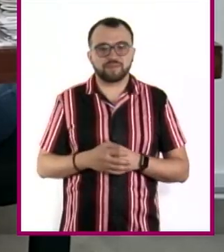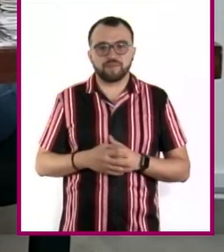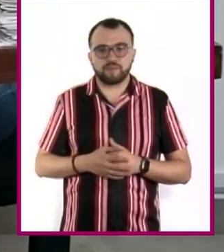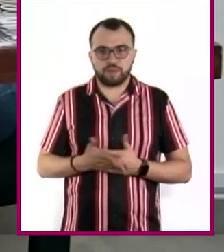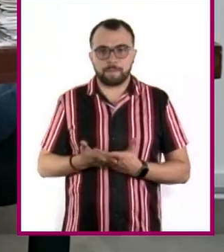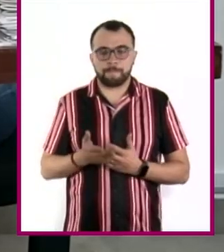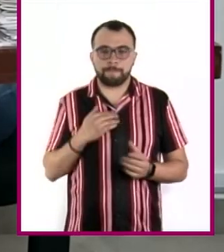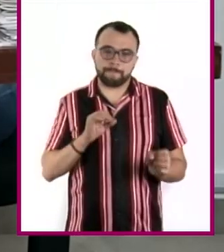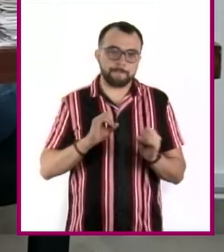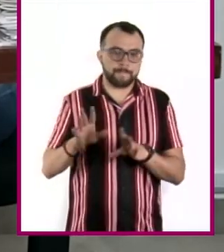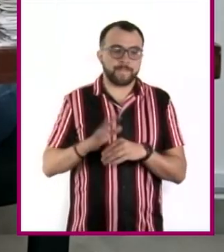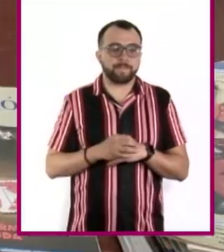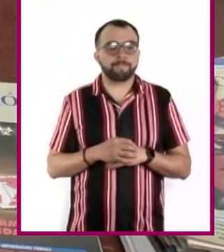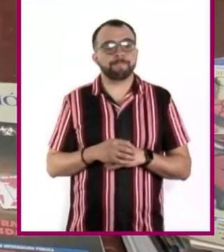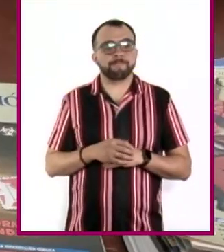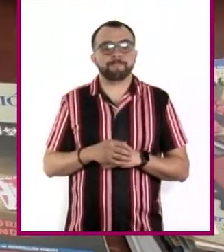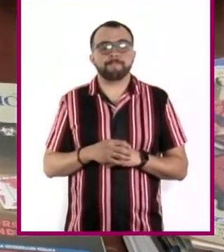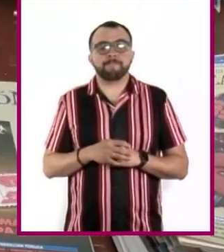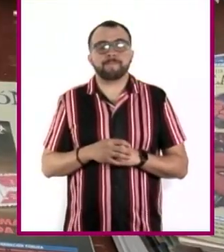dejo, chicos.